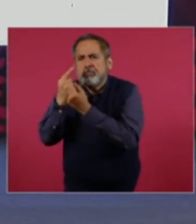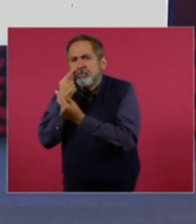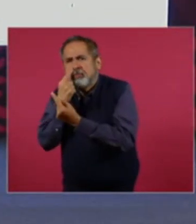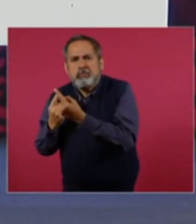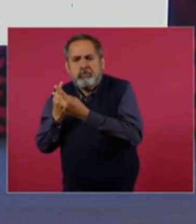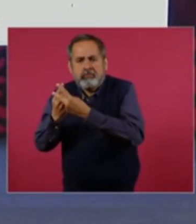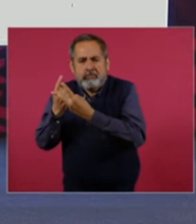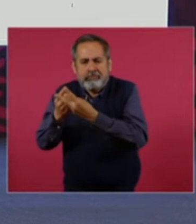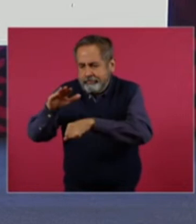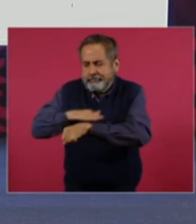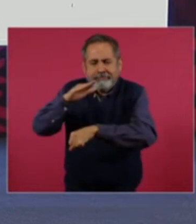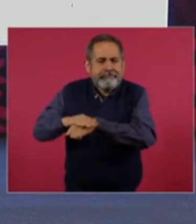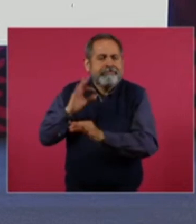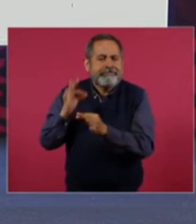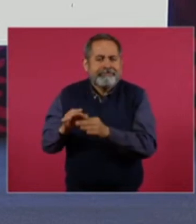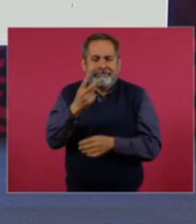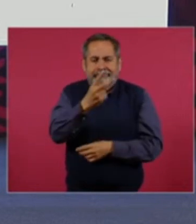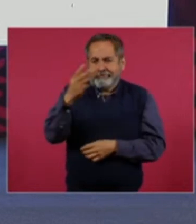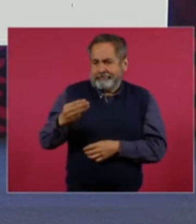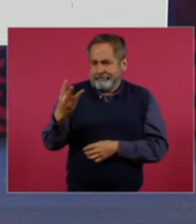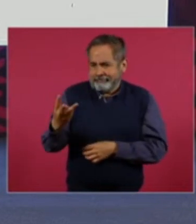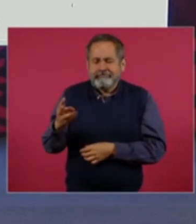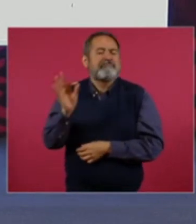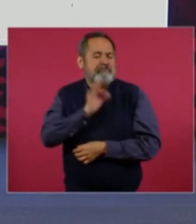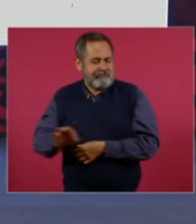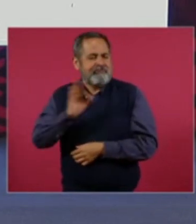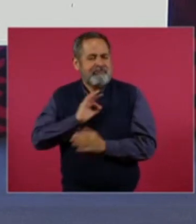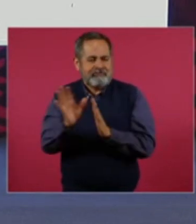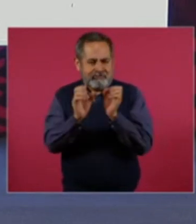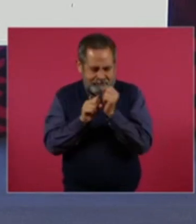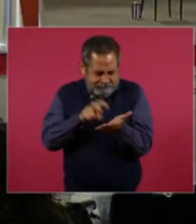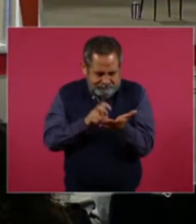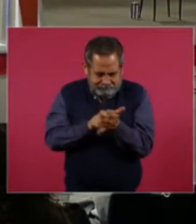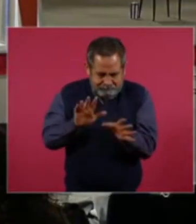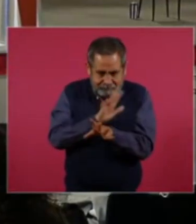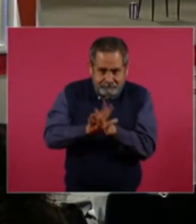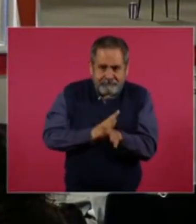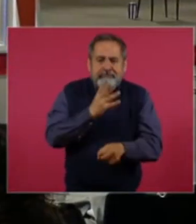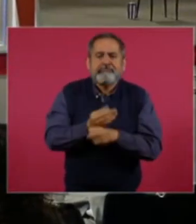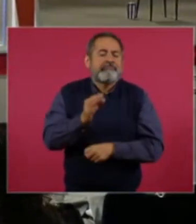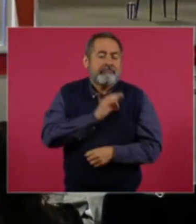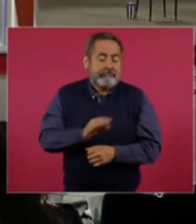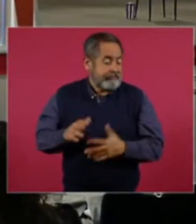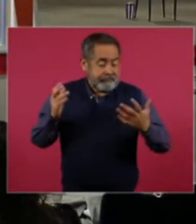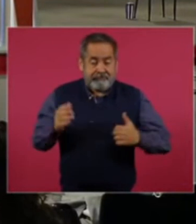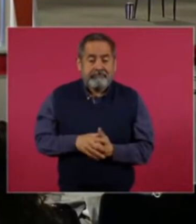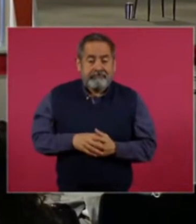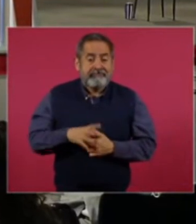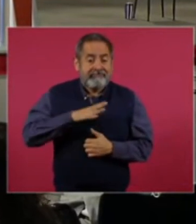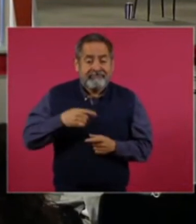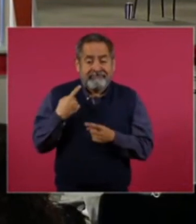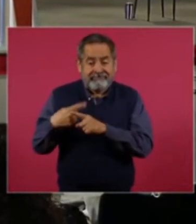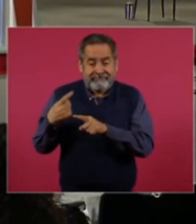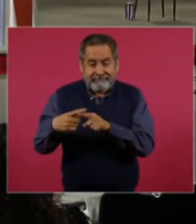mayoría calificada, la posibilidad de modificar la Constitución. Tenemos varias